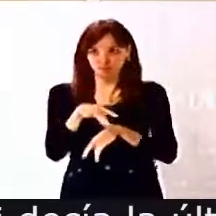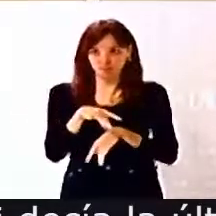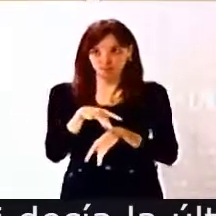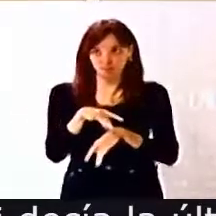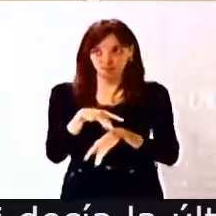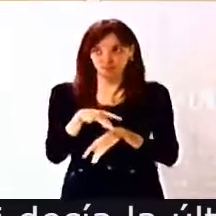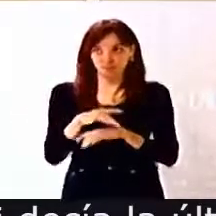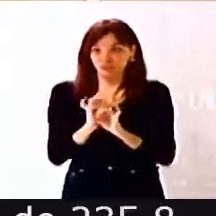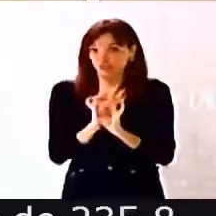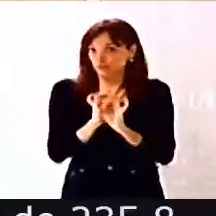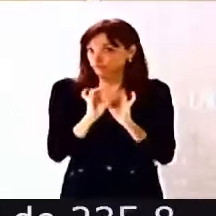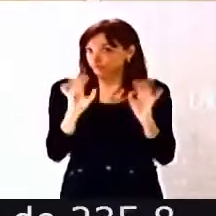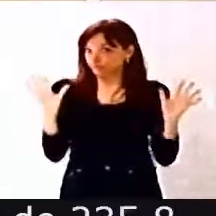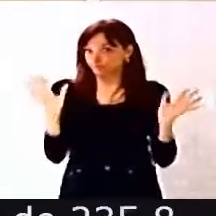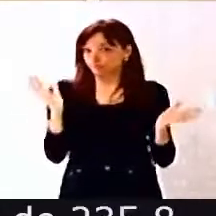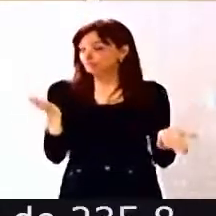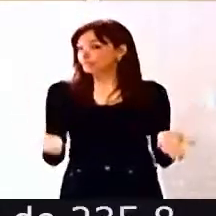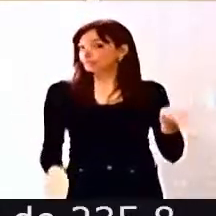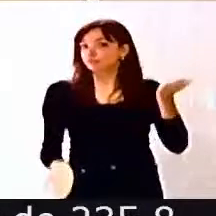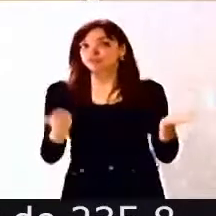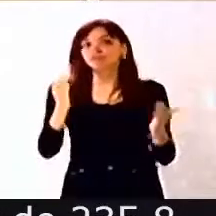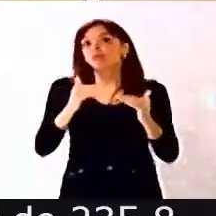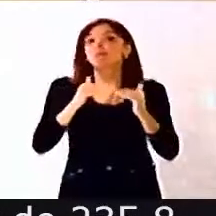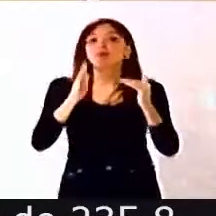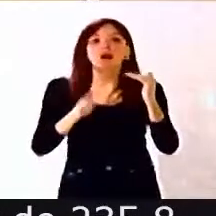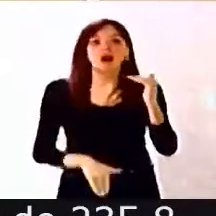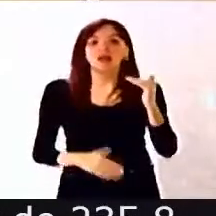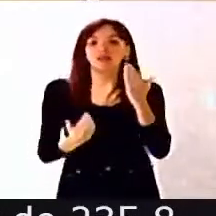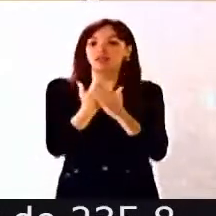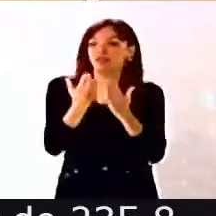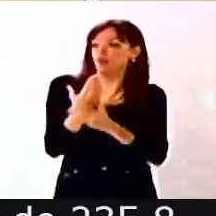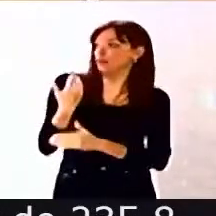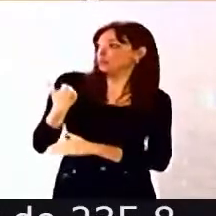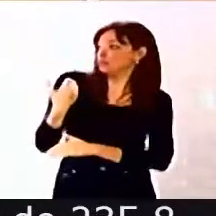Claramente ha bajado con respecto a los días anteriores,